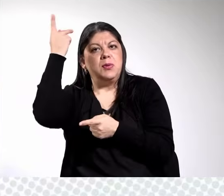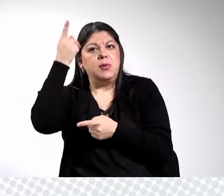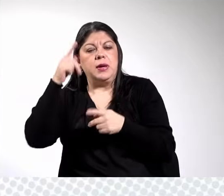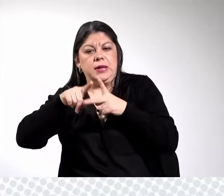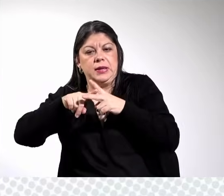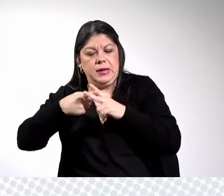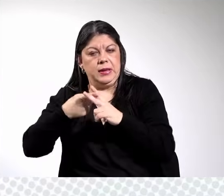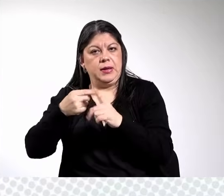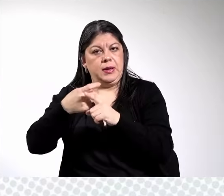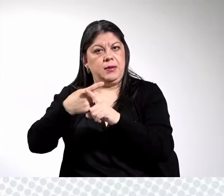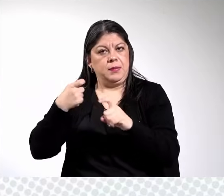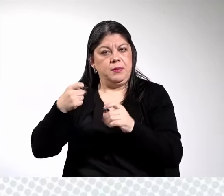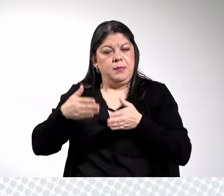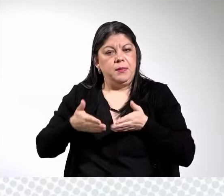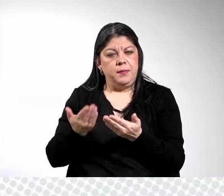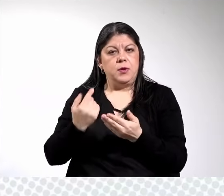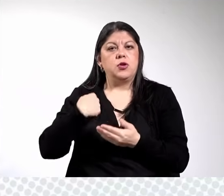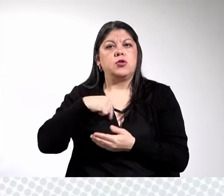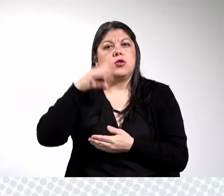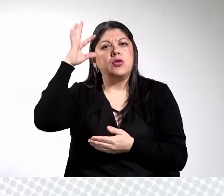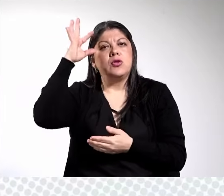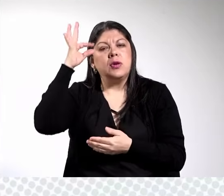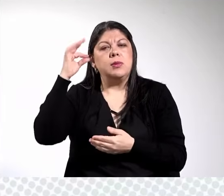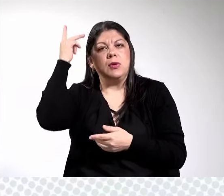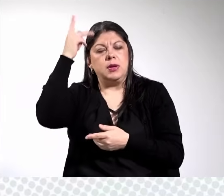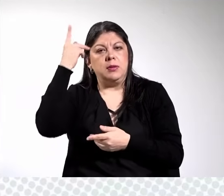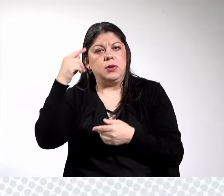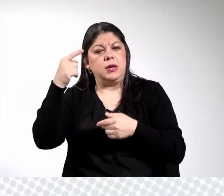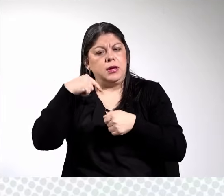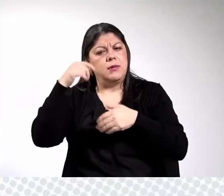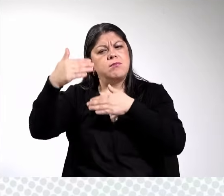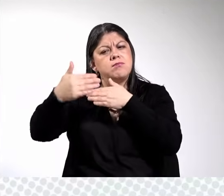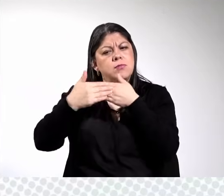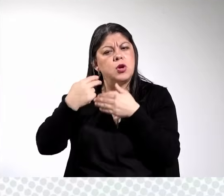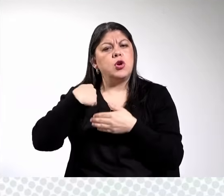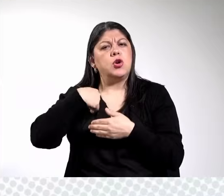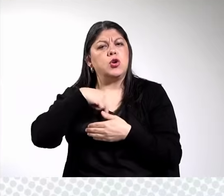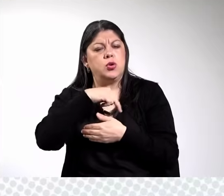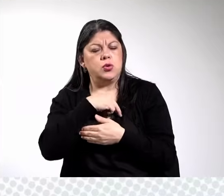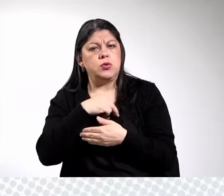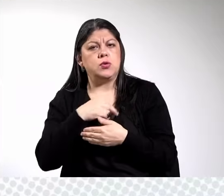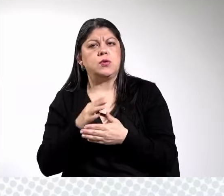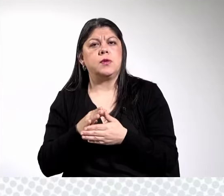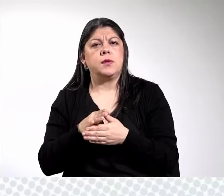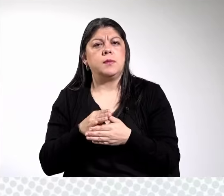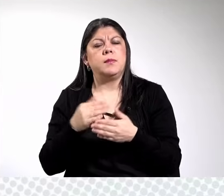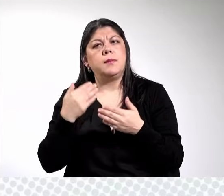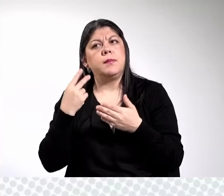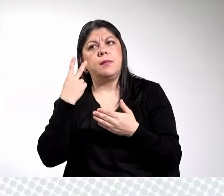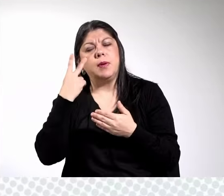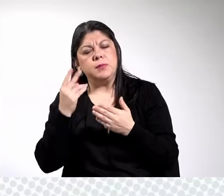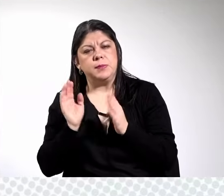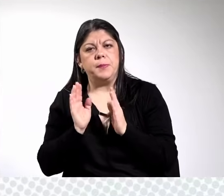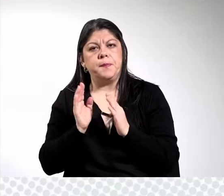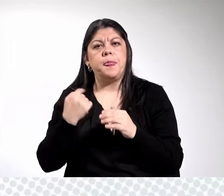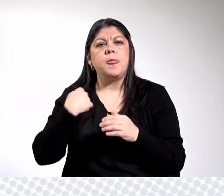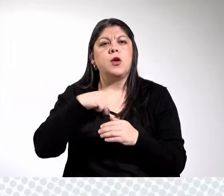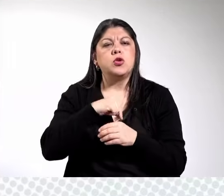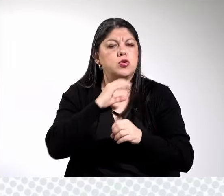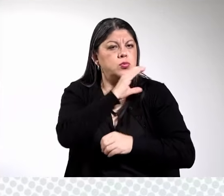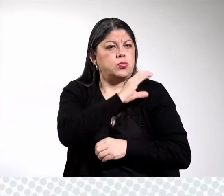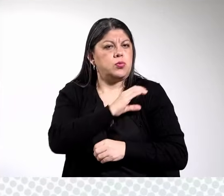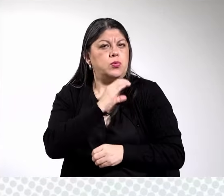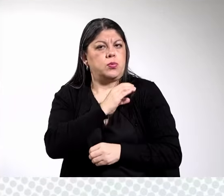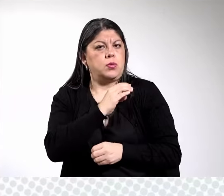nació, nosotros creemos que la política tiene que ser cercana. Por eso nosotros nos hemos caracterizado